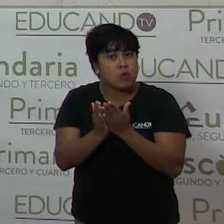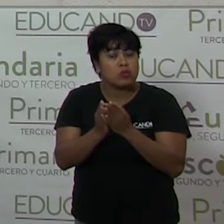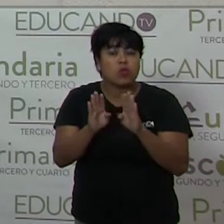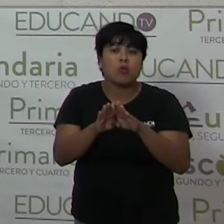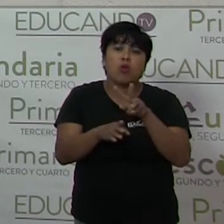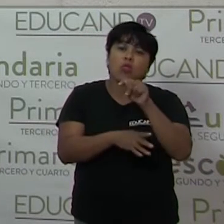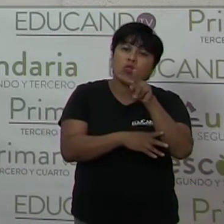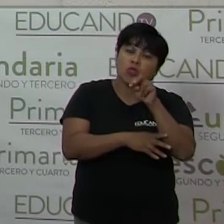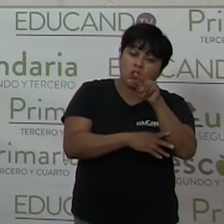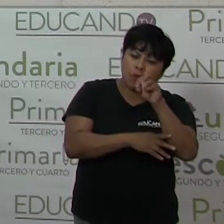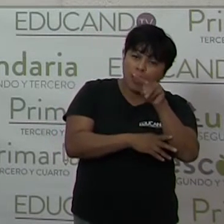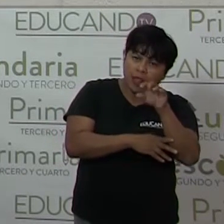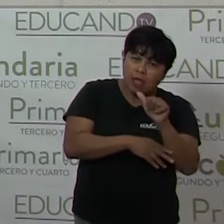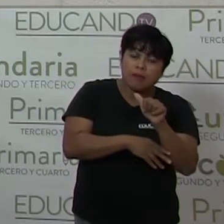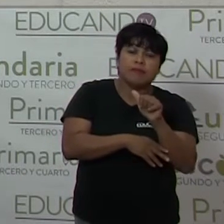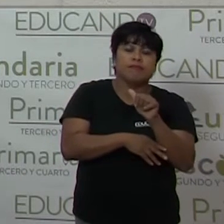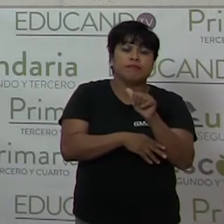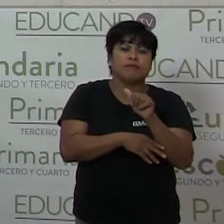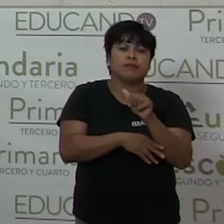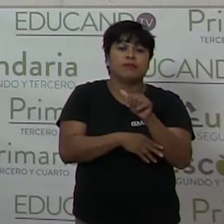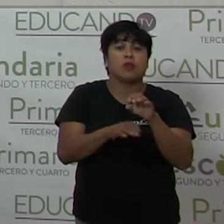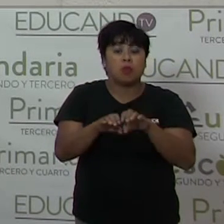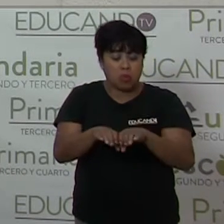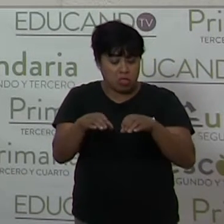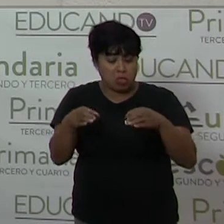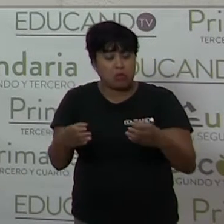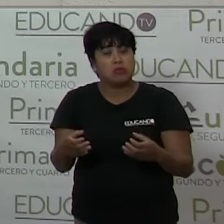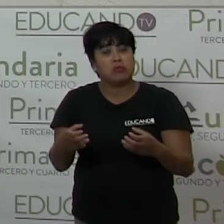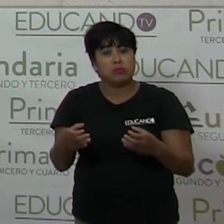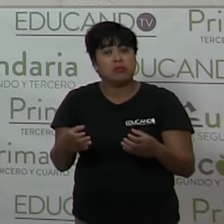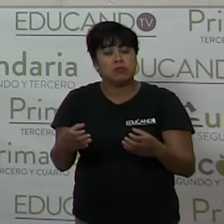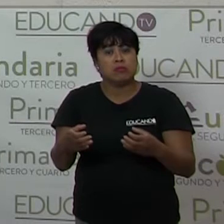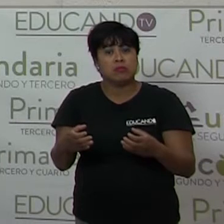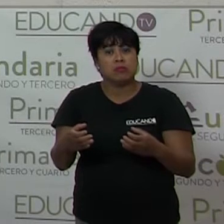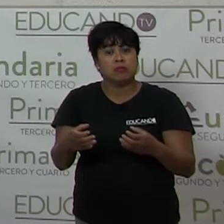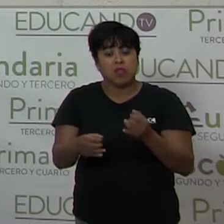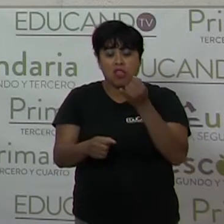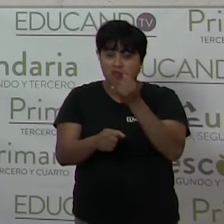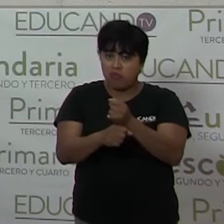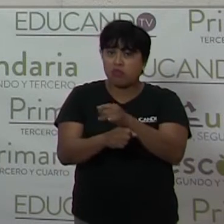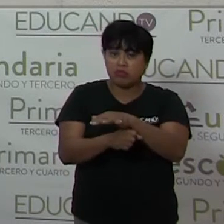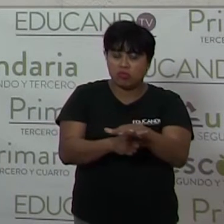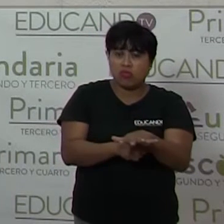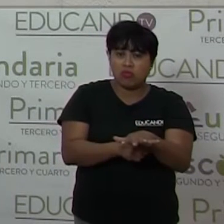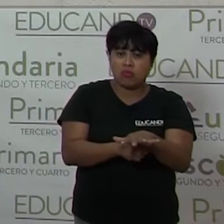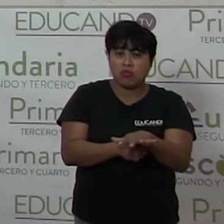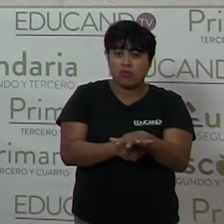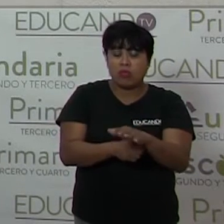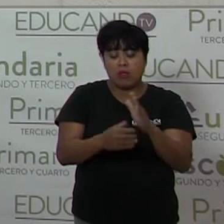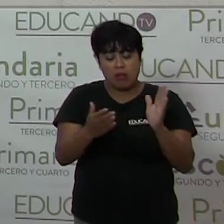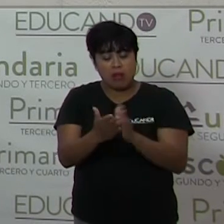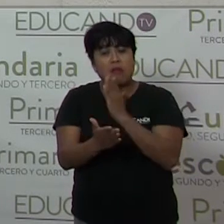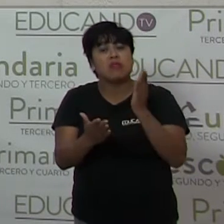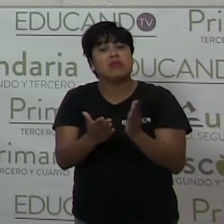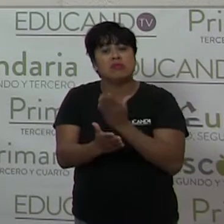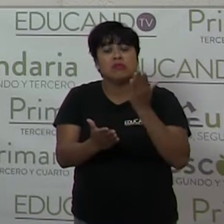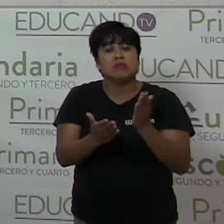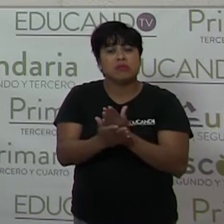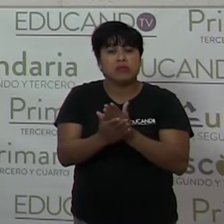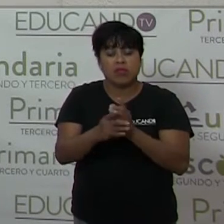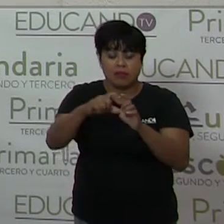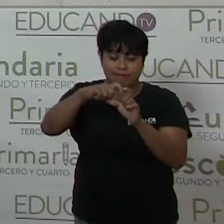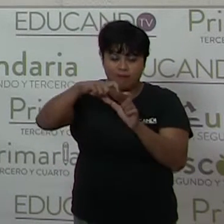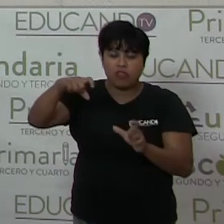como novelas como cuentos de información revistas